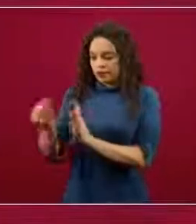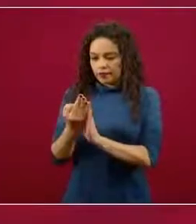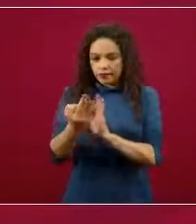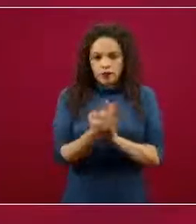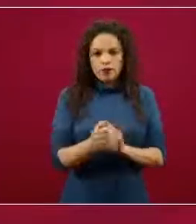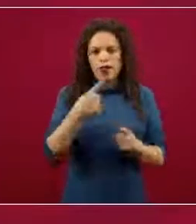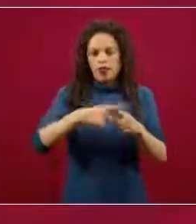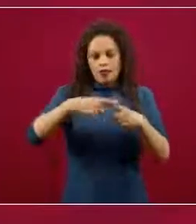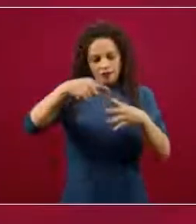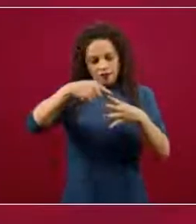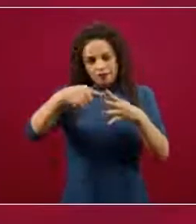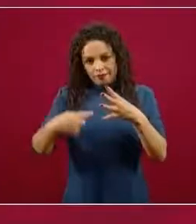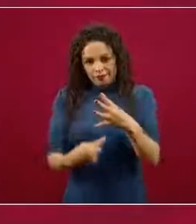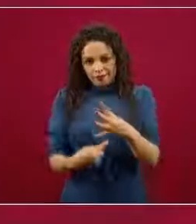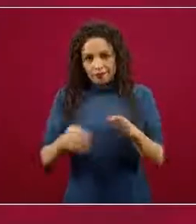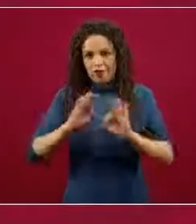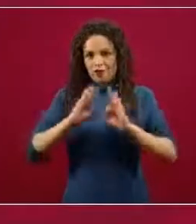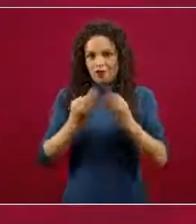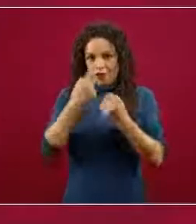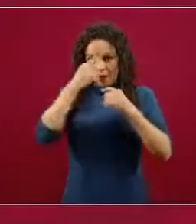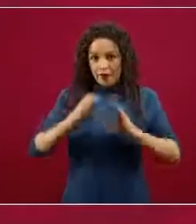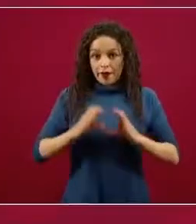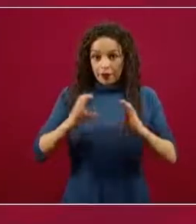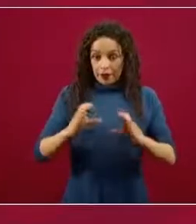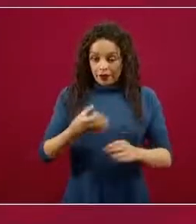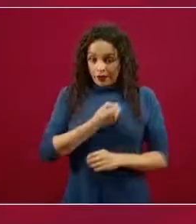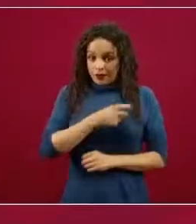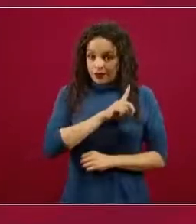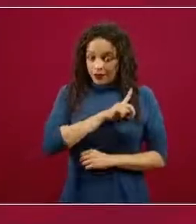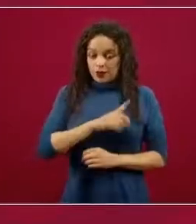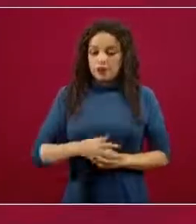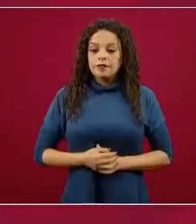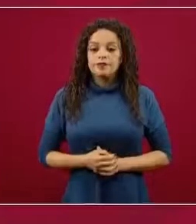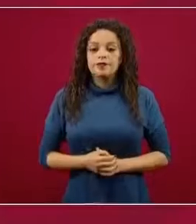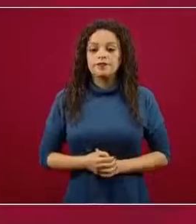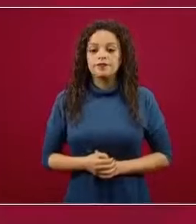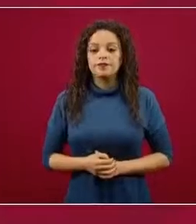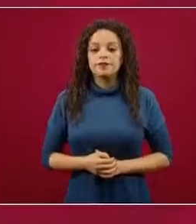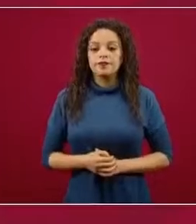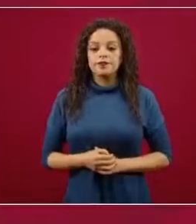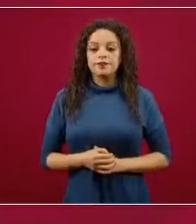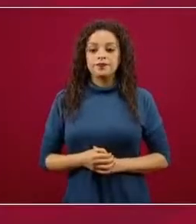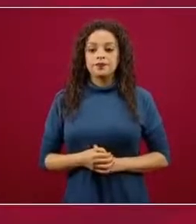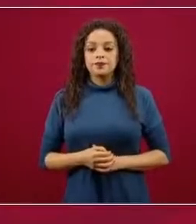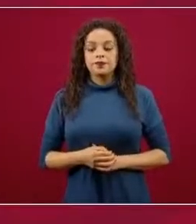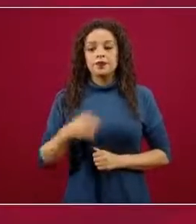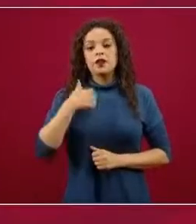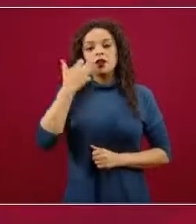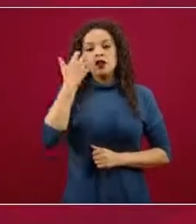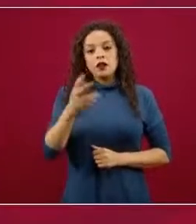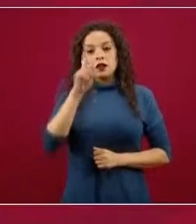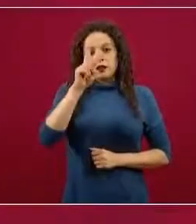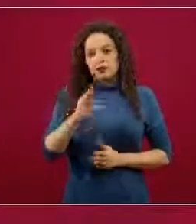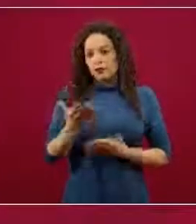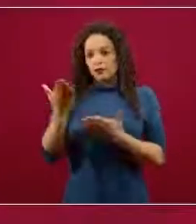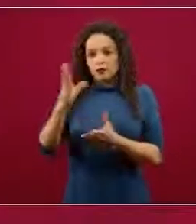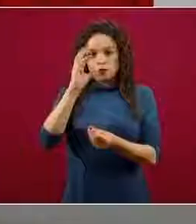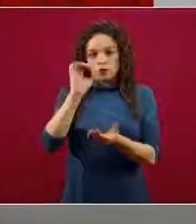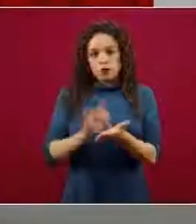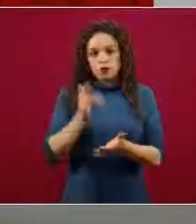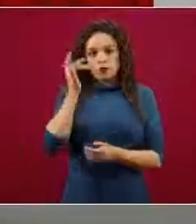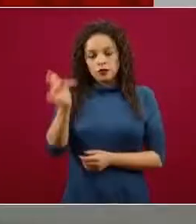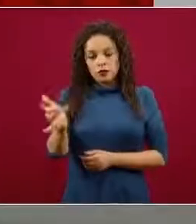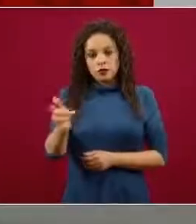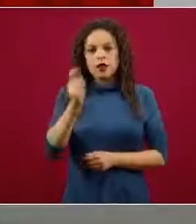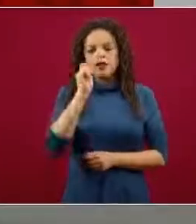medidas. Y antes de empezar, quisiera también hacer patente nuestro agradecimiento a la